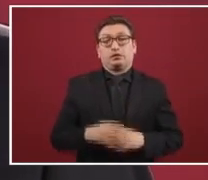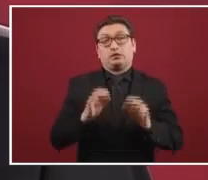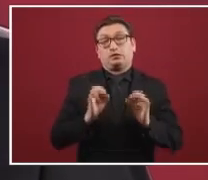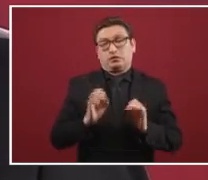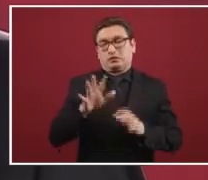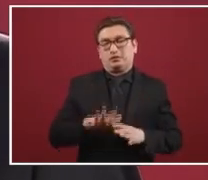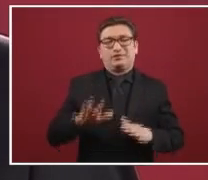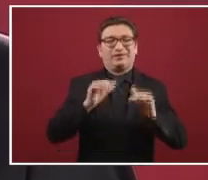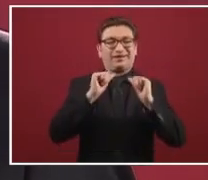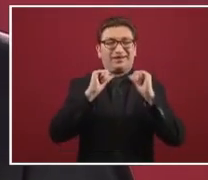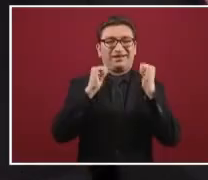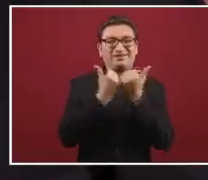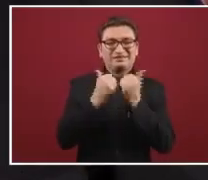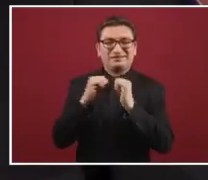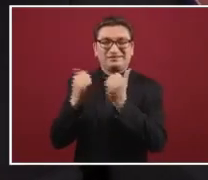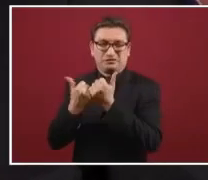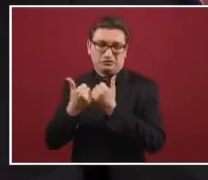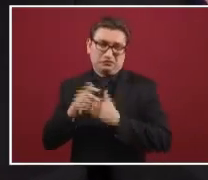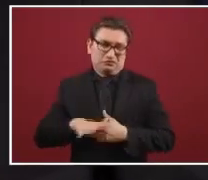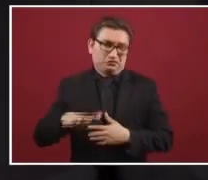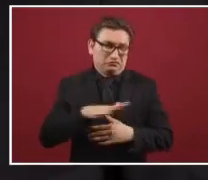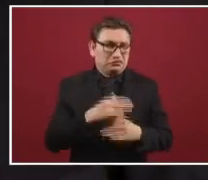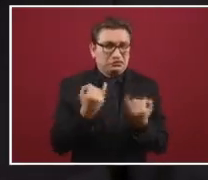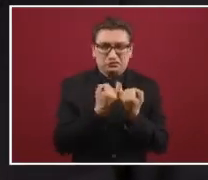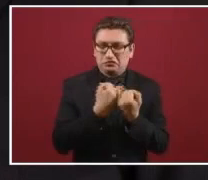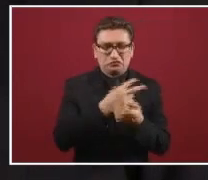sociedad civil, como antes se le llamaba al pueblo.